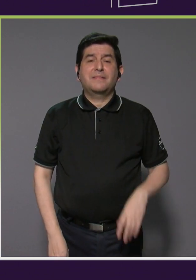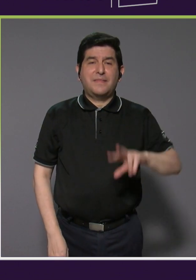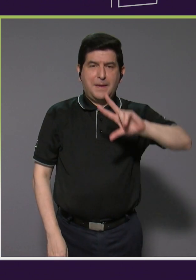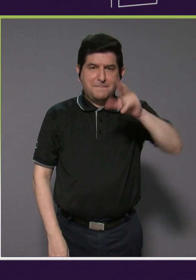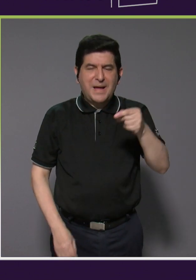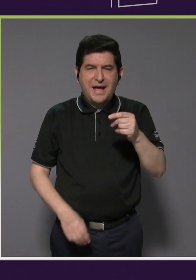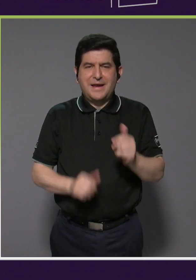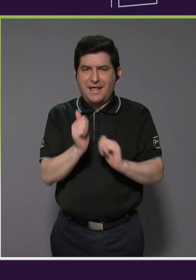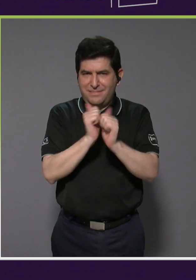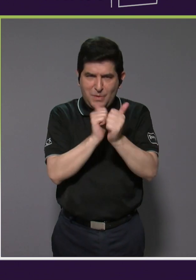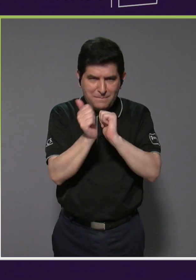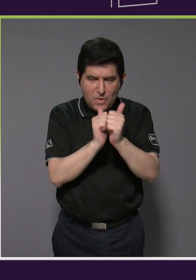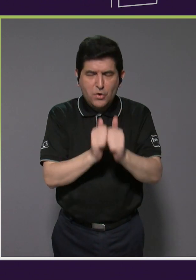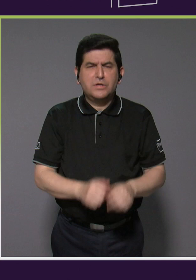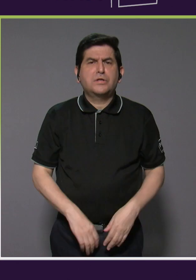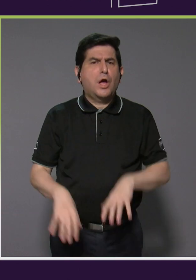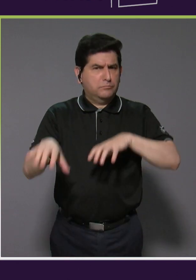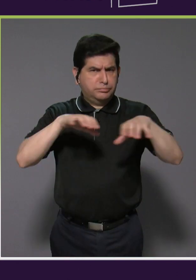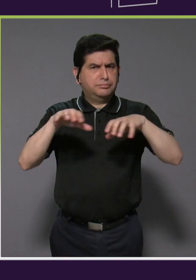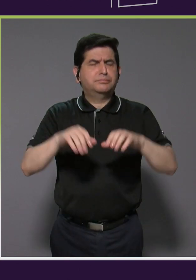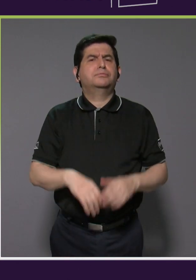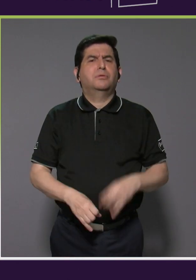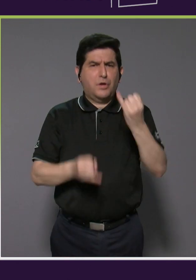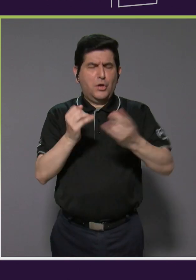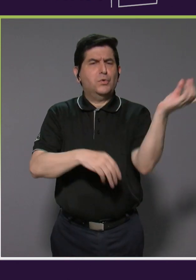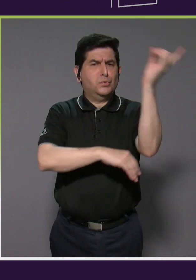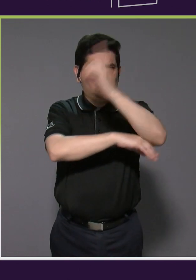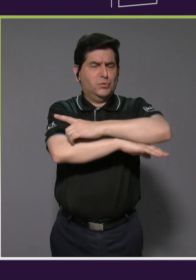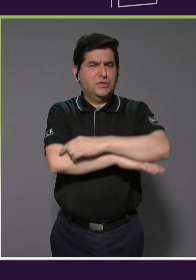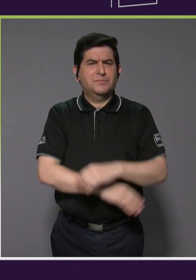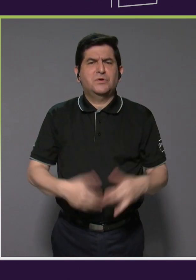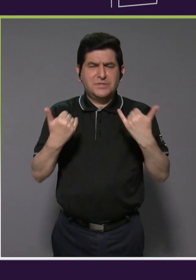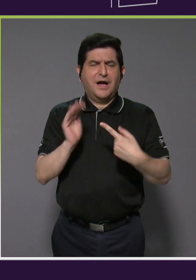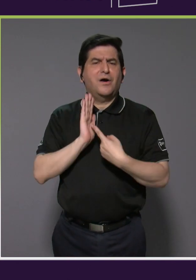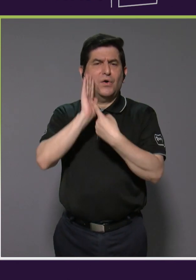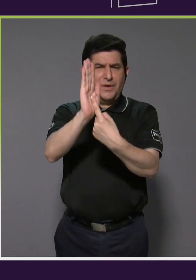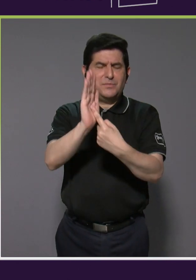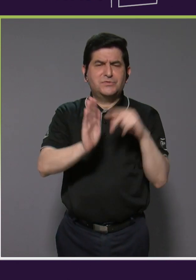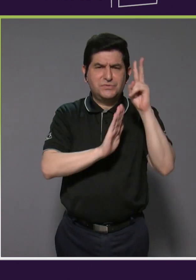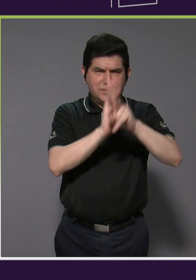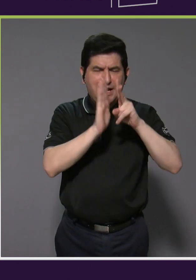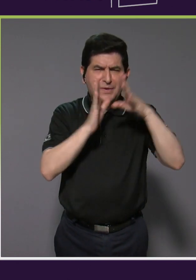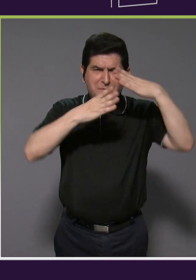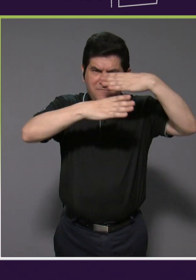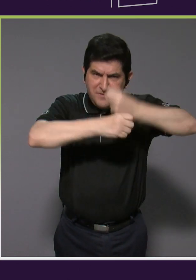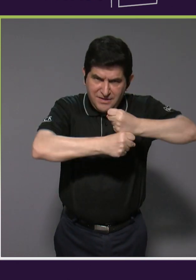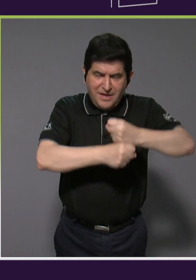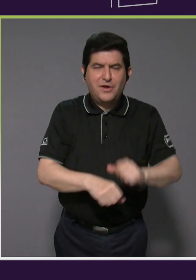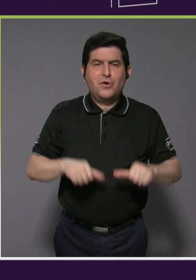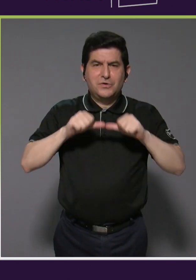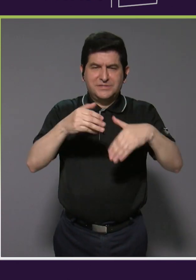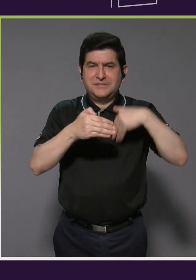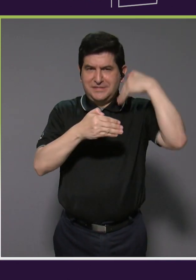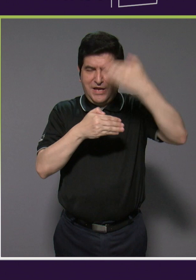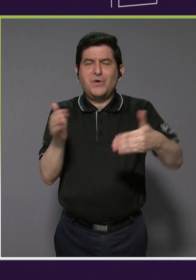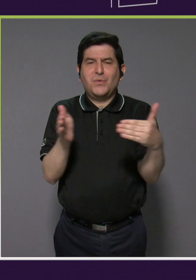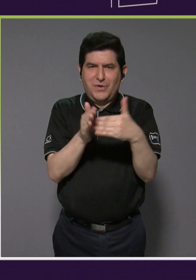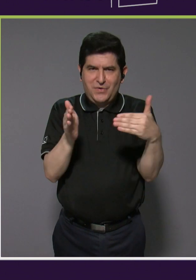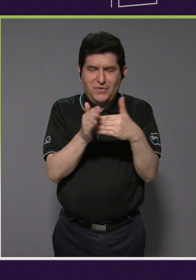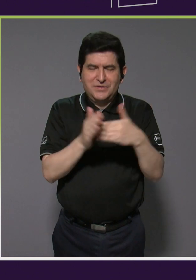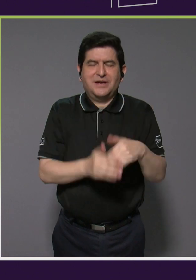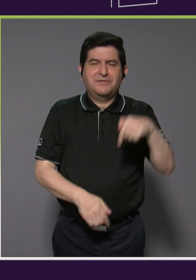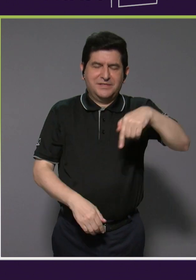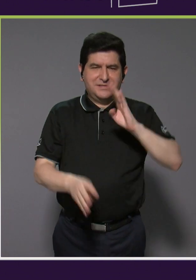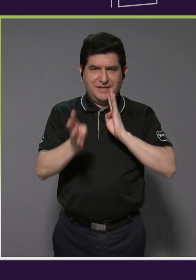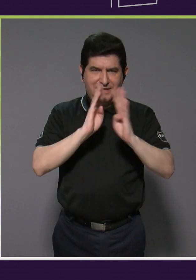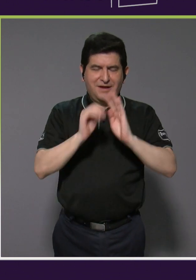ha estado bastante movido este sector en los últimos días, así que le presentamos este video de resumen y ya pronto estamos de regreso con la